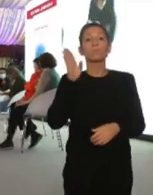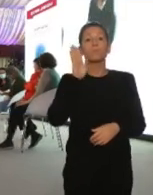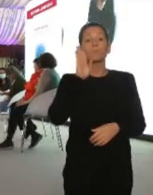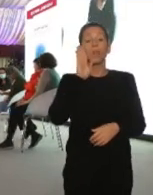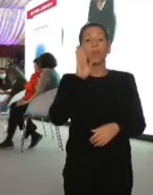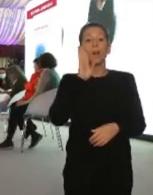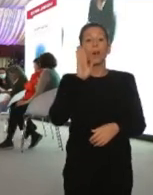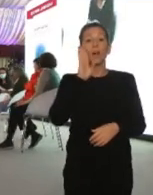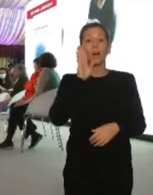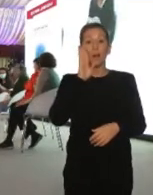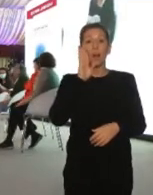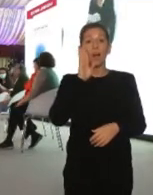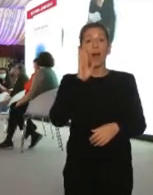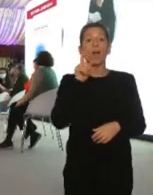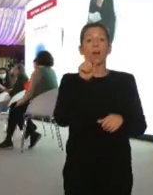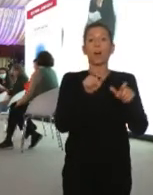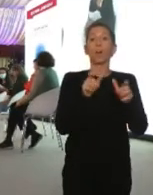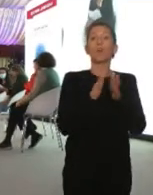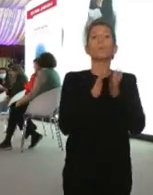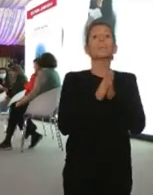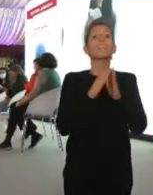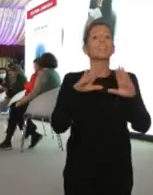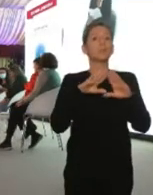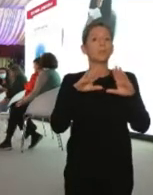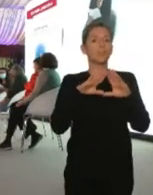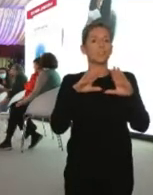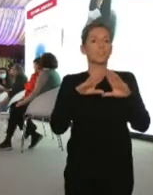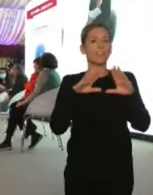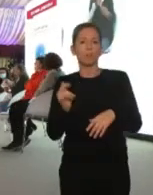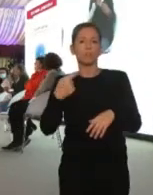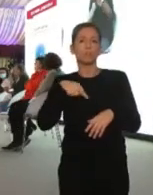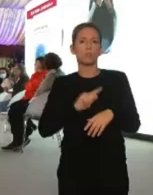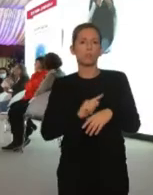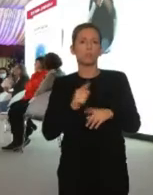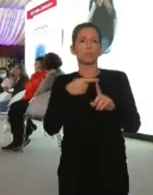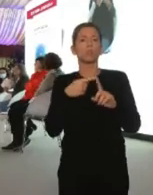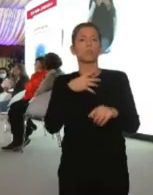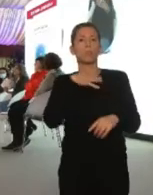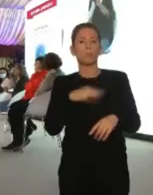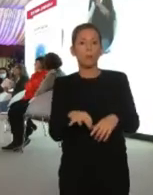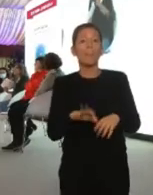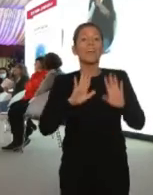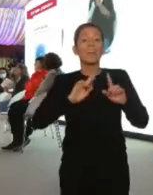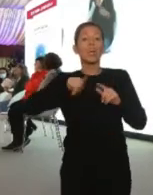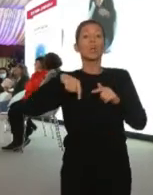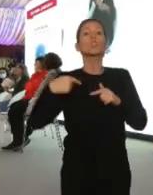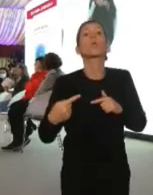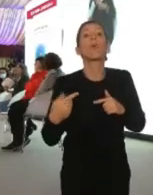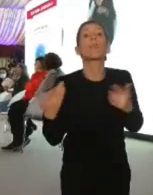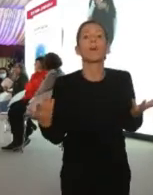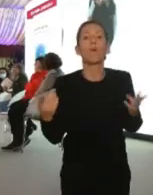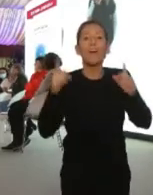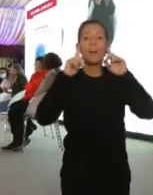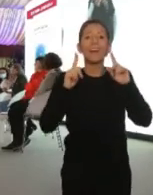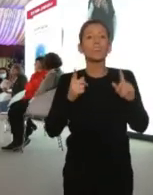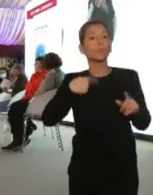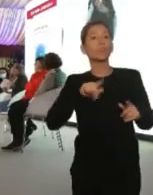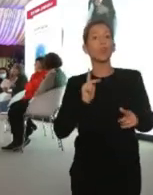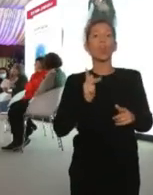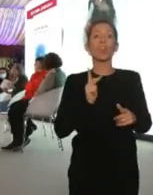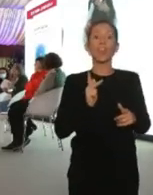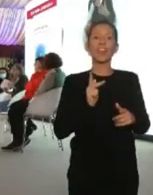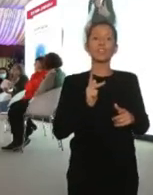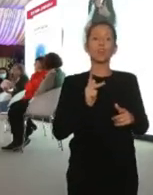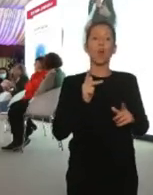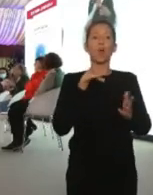serie de derechos que podemos ejercer con limitaciones, pero eso tenga como consecuencia que cuando queremos ejercerlos hay